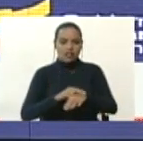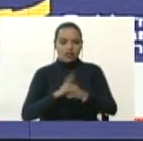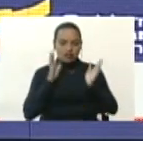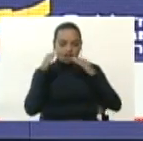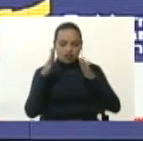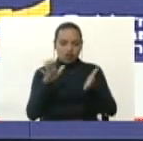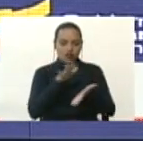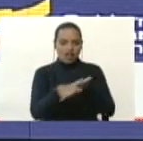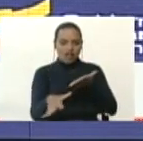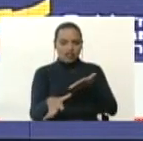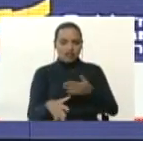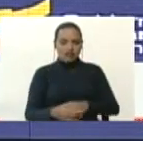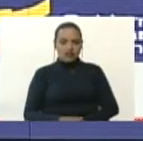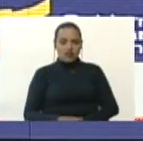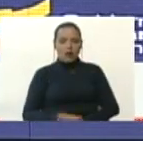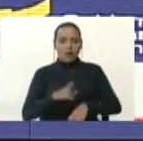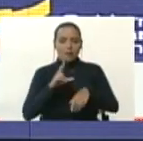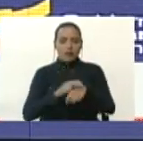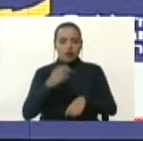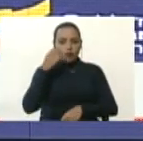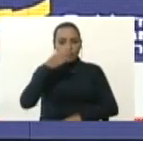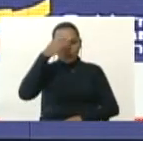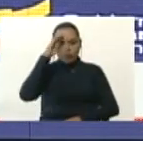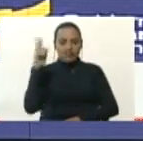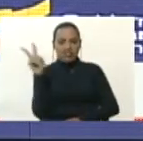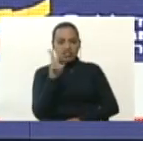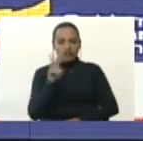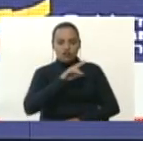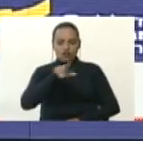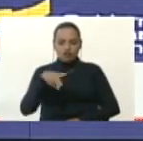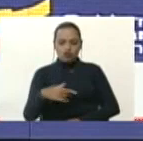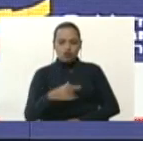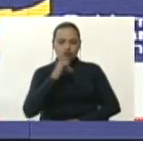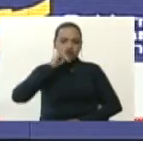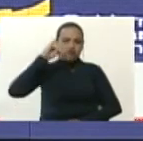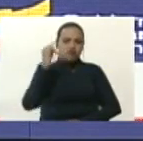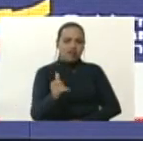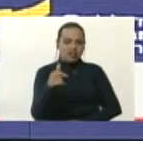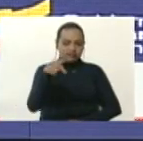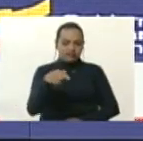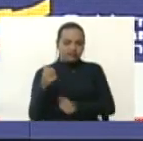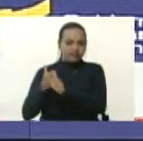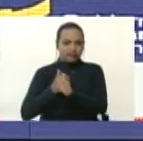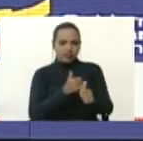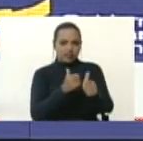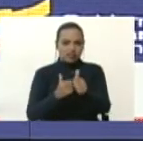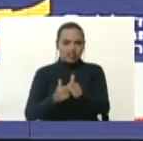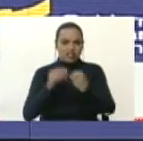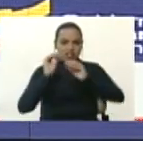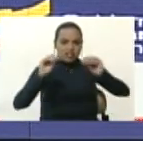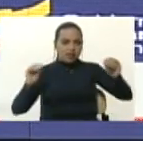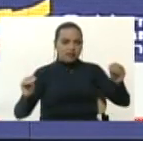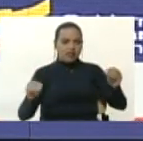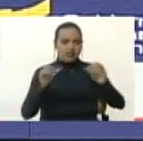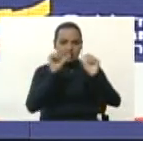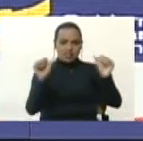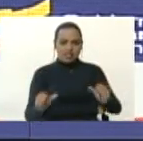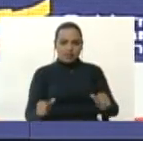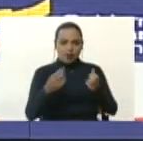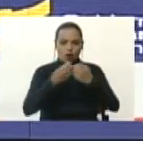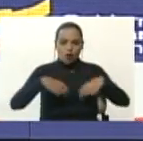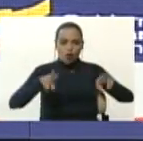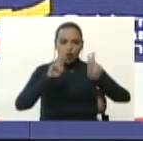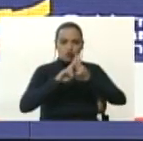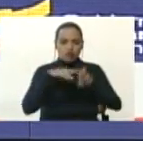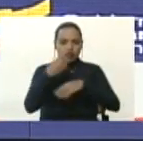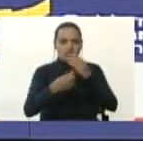los médicos y las médicas de Cuba. Desde Venezuela protestamos esta persecución fascista y llamamos al sistema de Naciones Unidas a